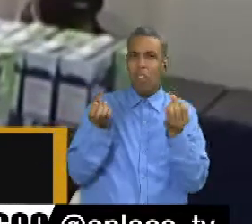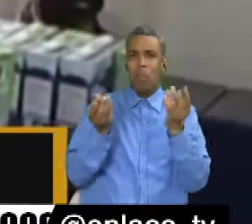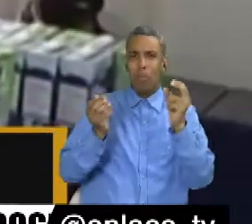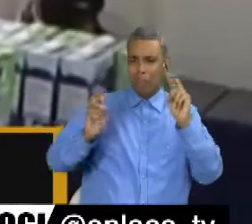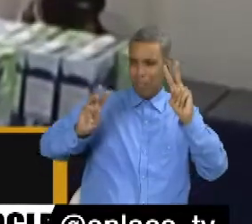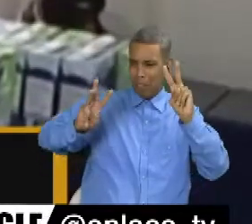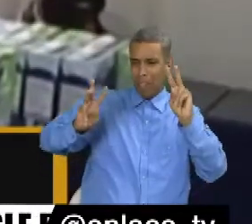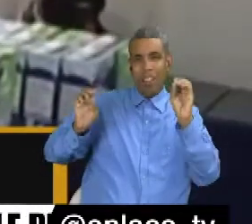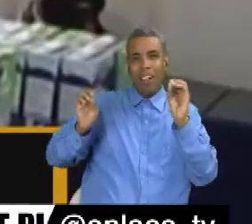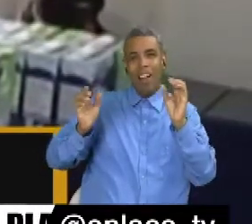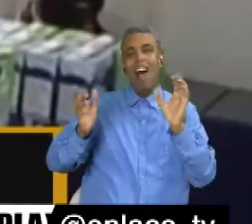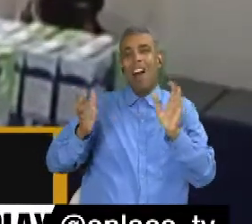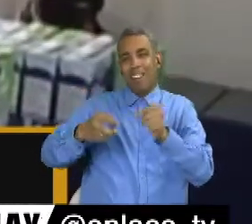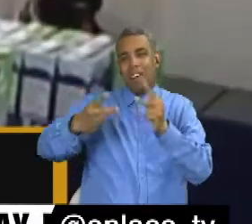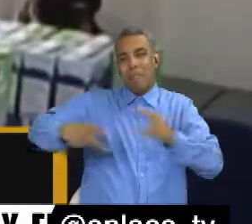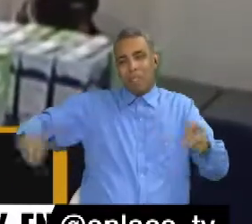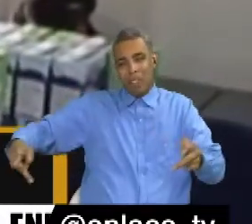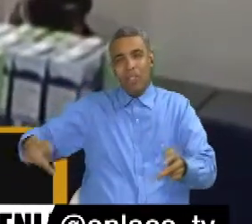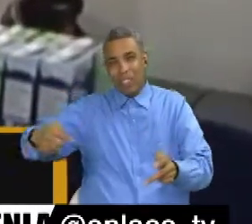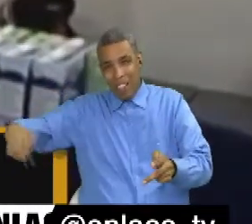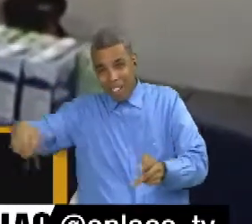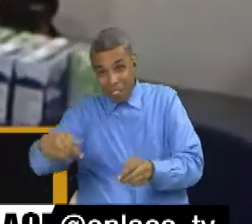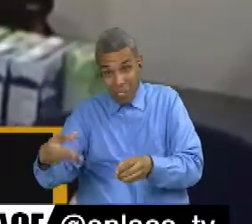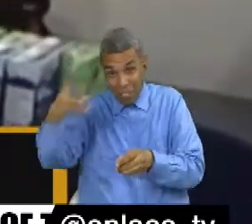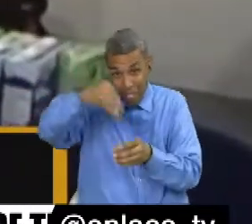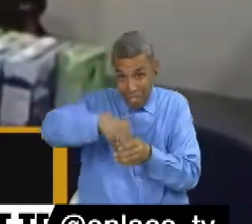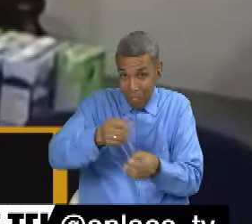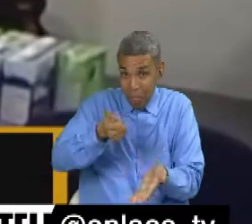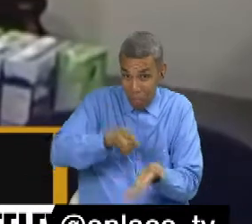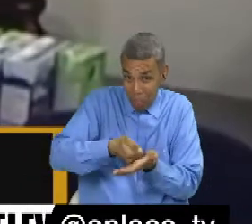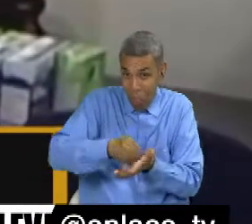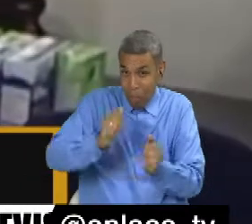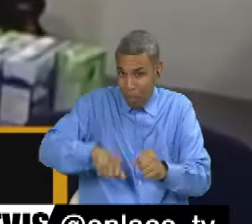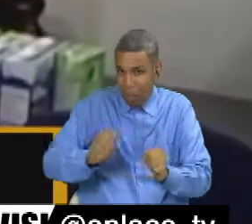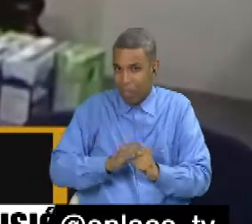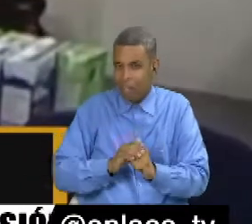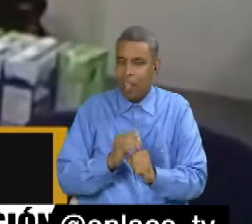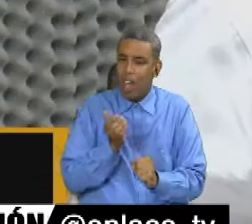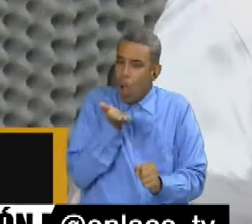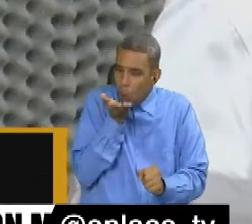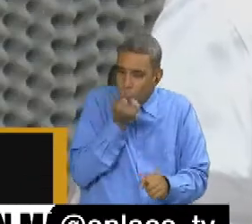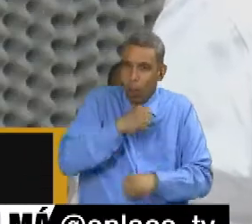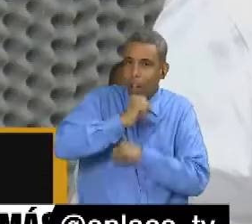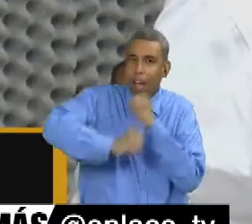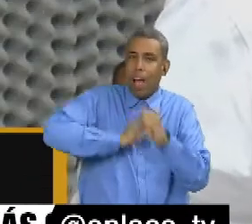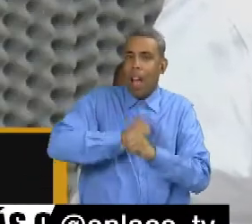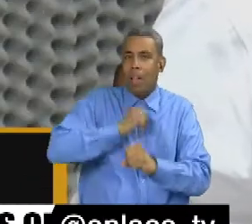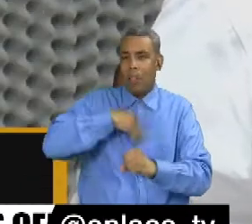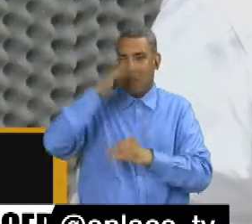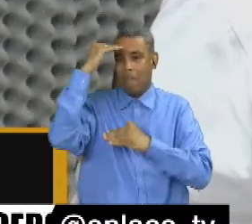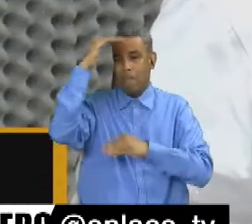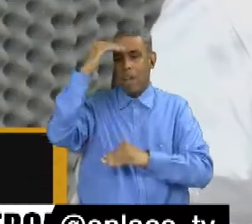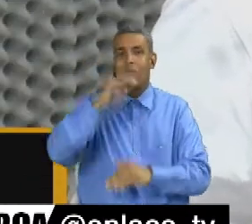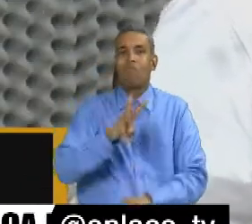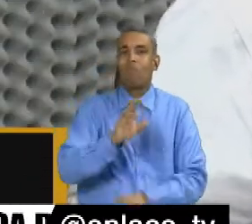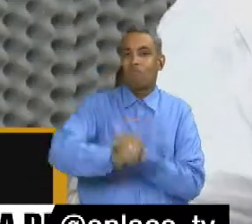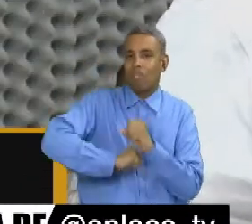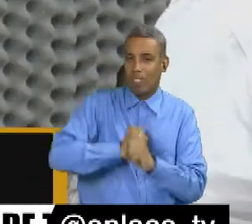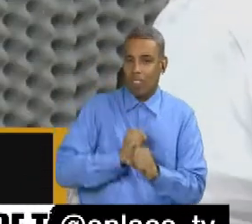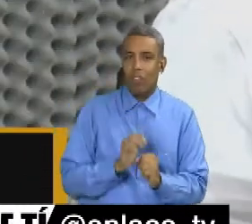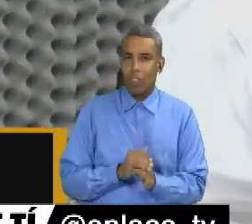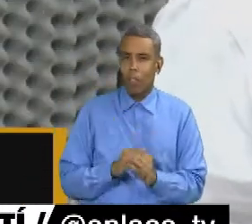la comunidad barranqueña que haga su aporte. De un litro de leche pueden aportar, lo pueden comprar ahí en Más por Menos y en